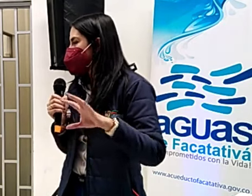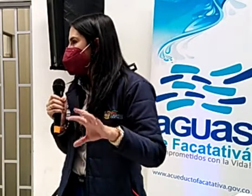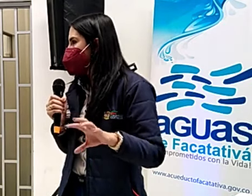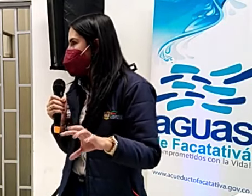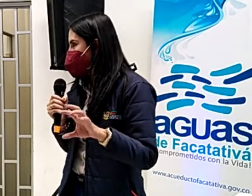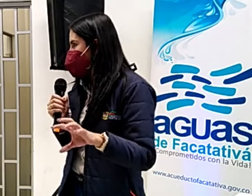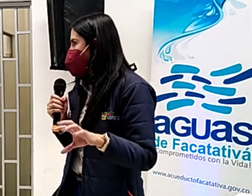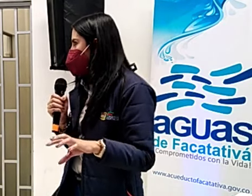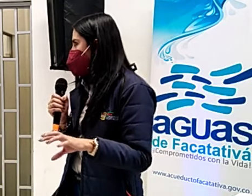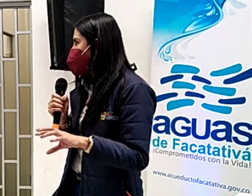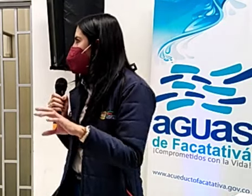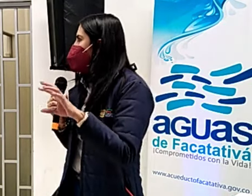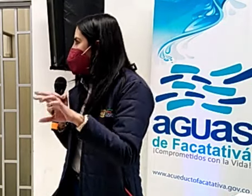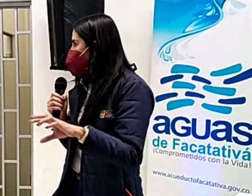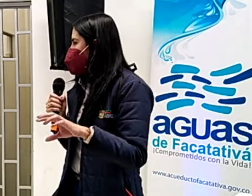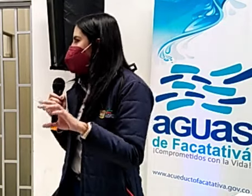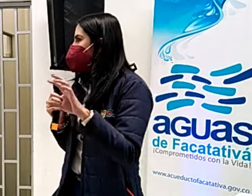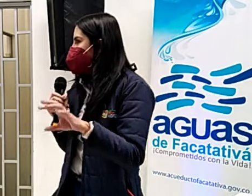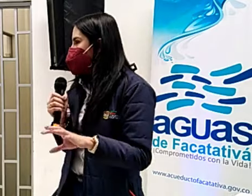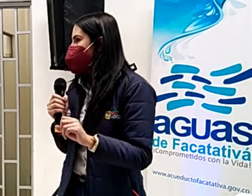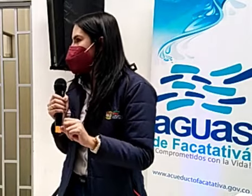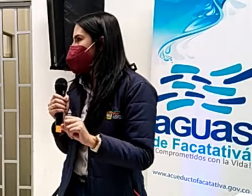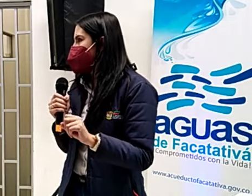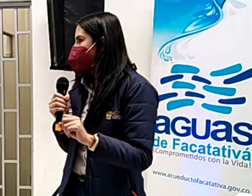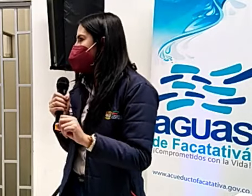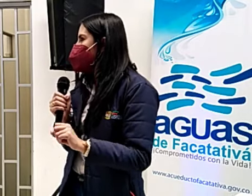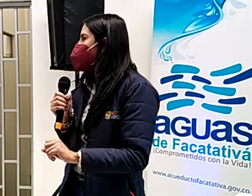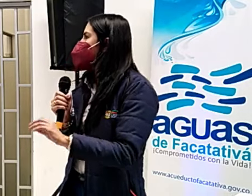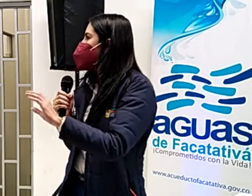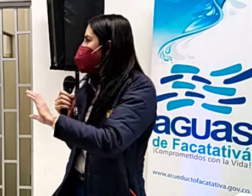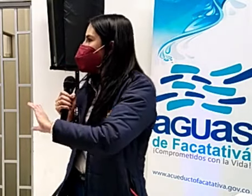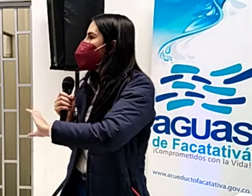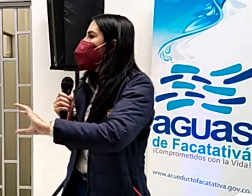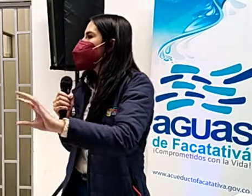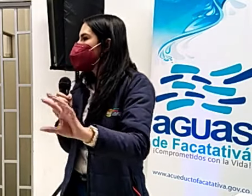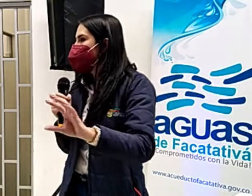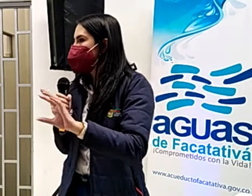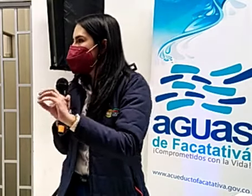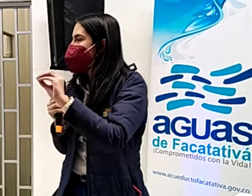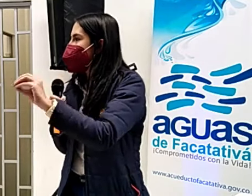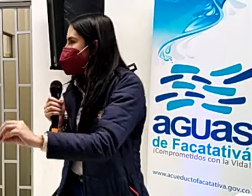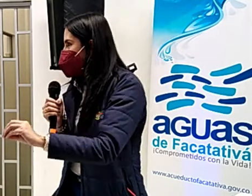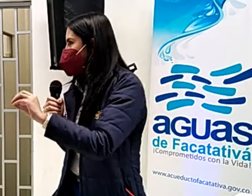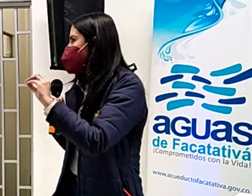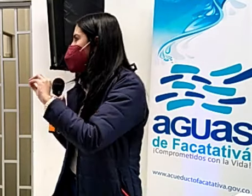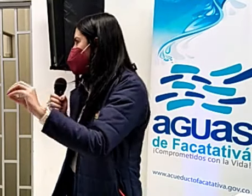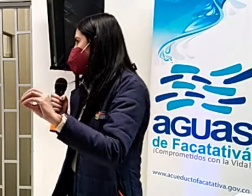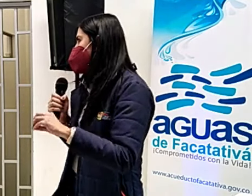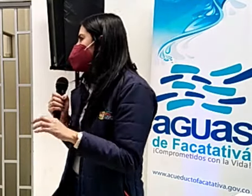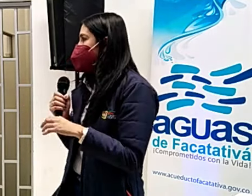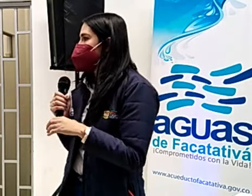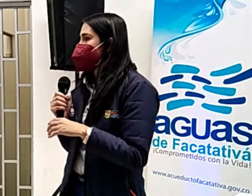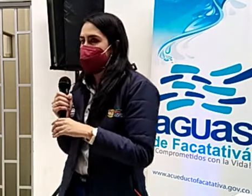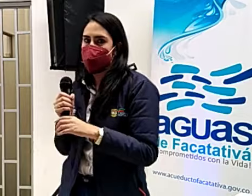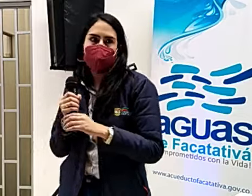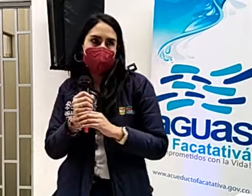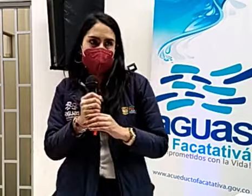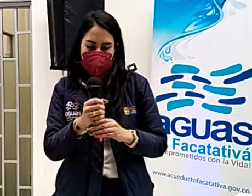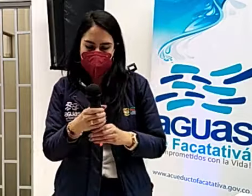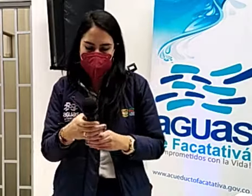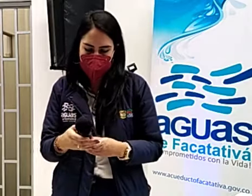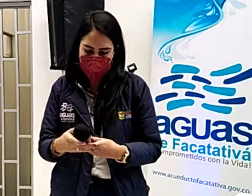un área que se dedica a este mantenimiento y a esta limpieza de las cuencas, pero su realización es de forma transversal.